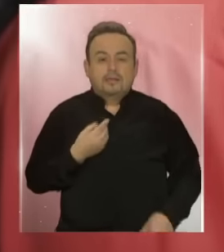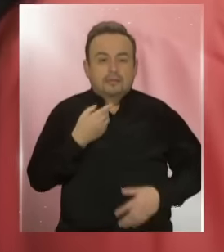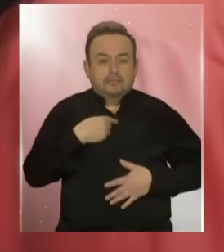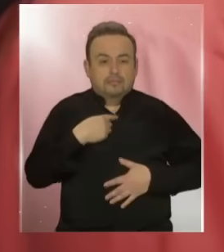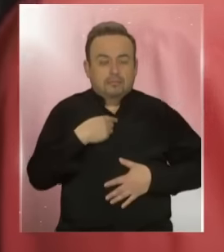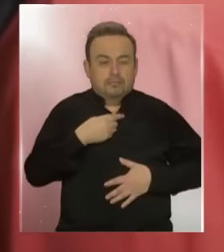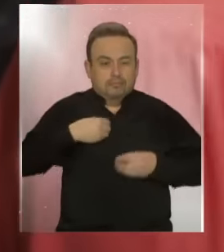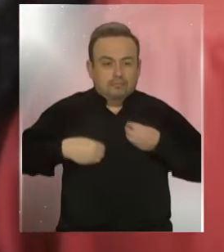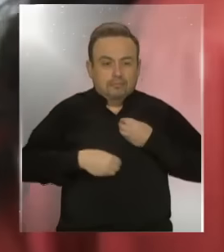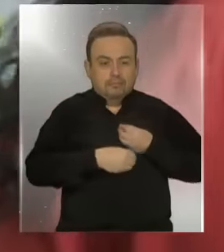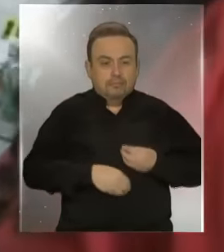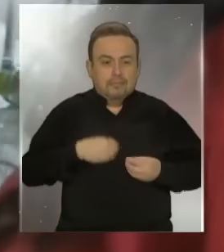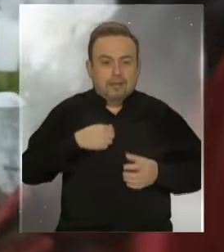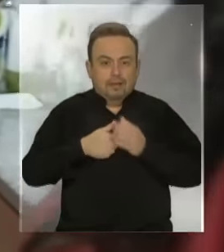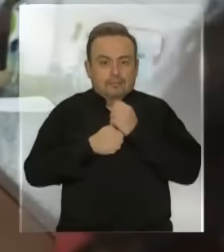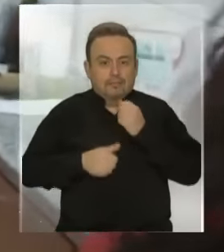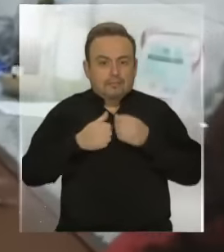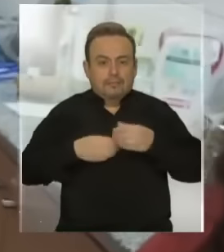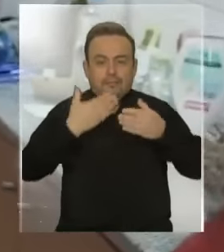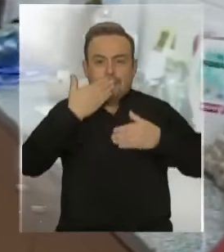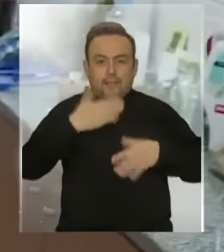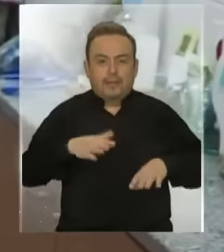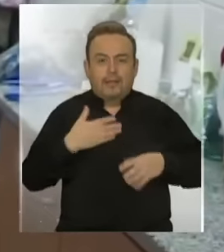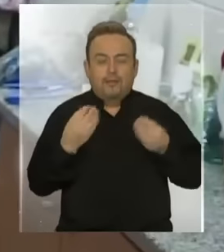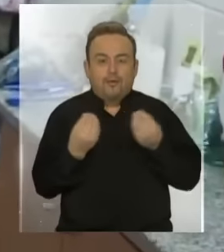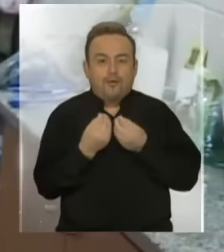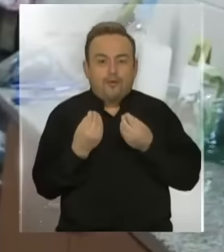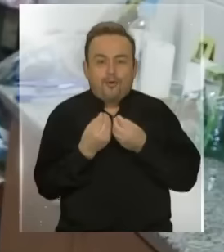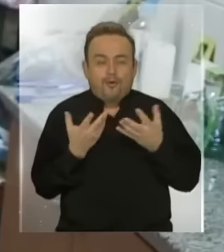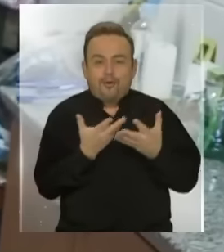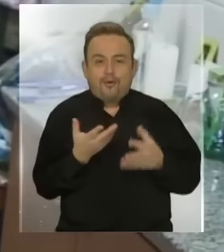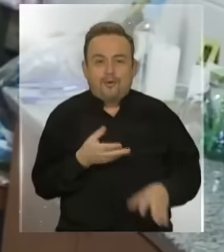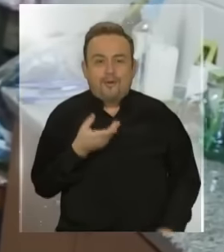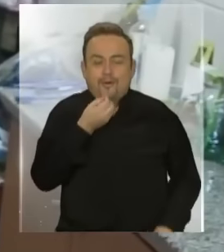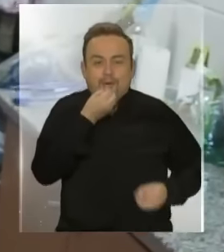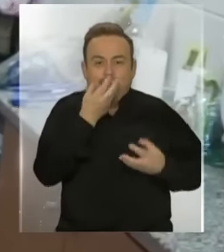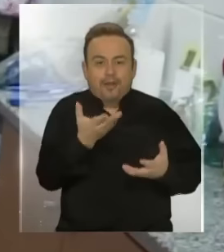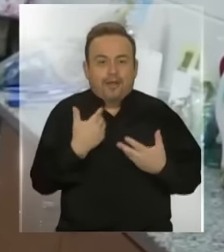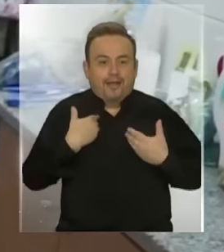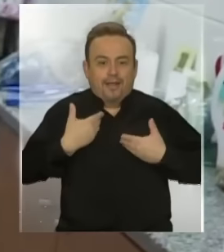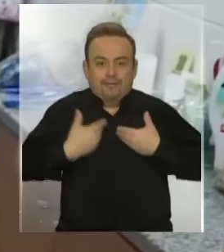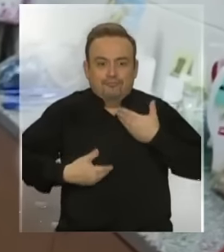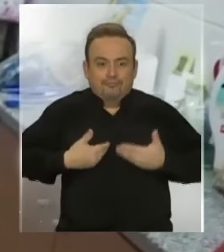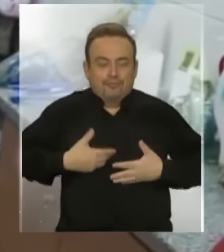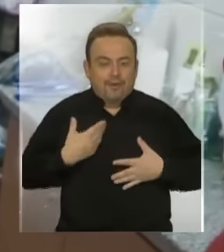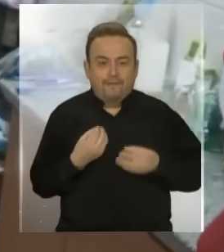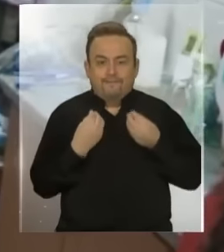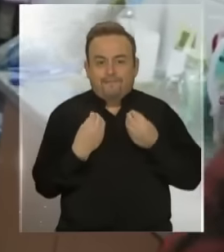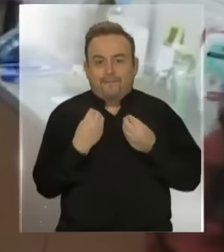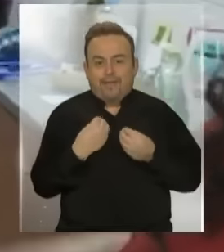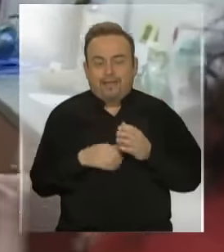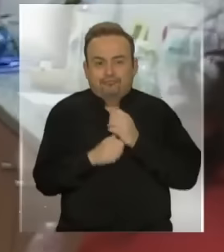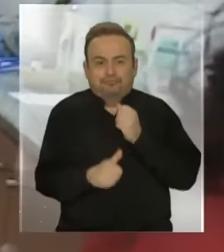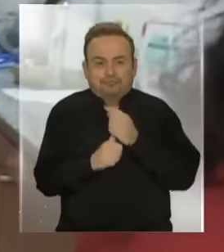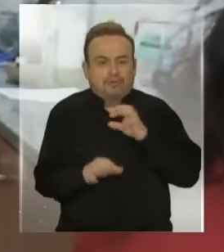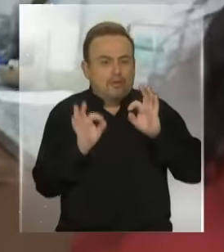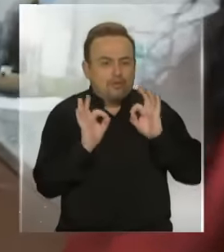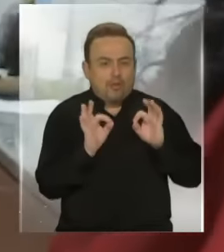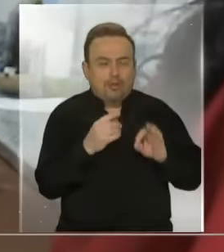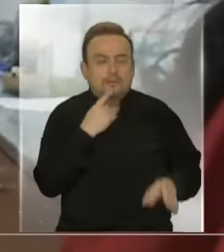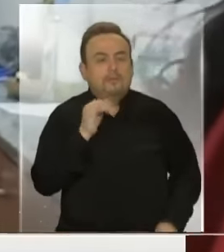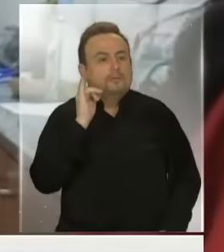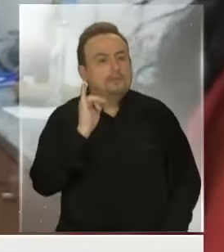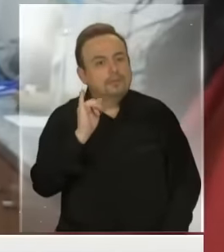digestión. No les alcanzo a contar cómo me está funcionando la digestión. ¿Se te regularizó? Se